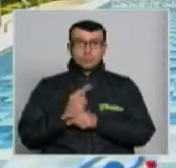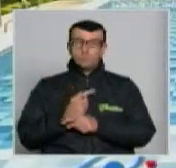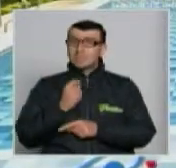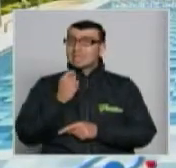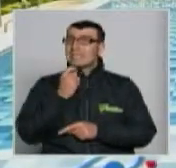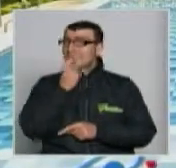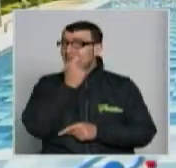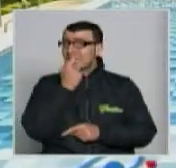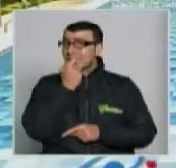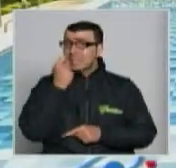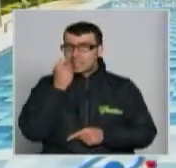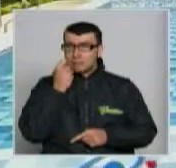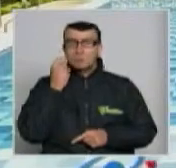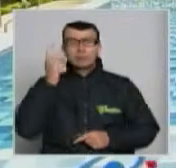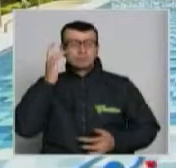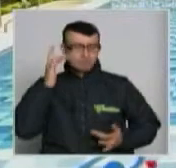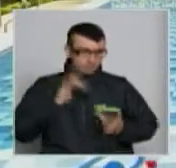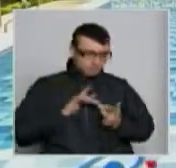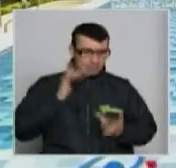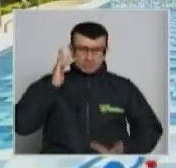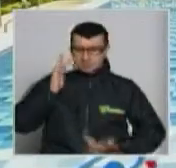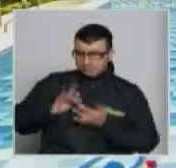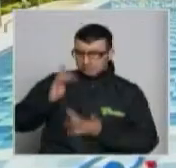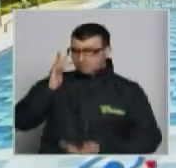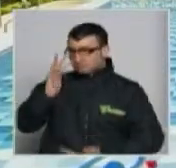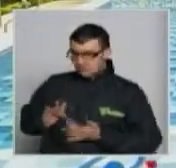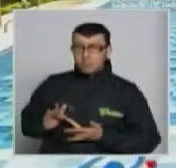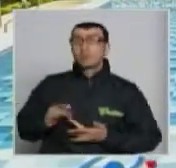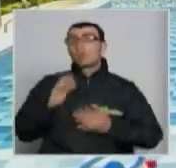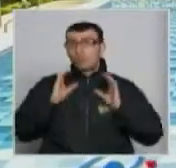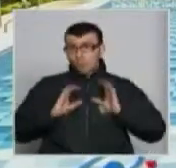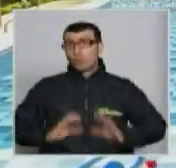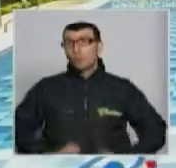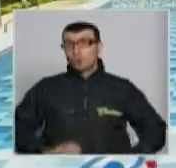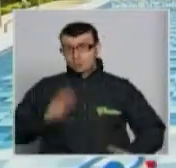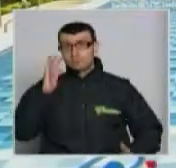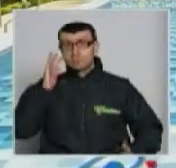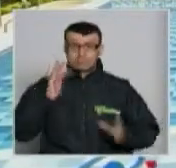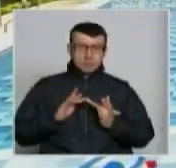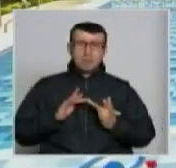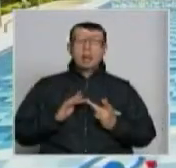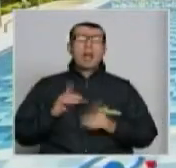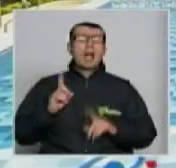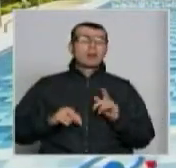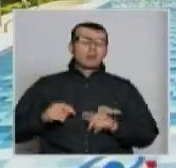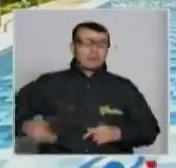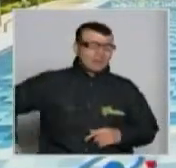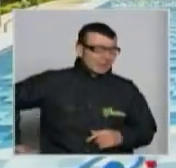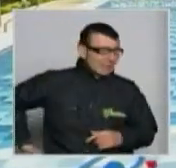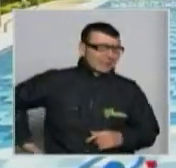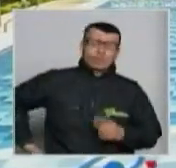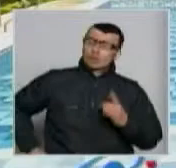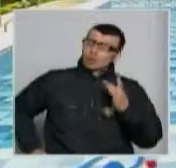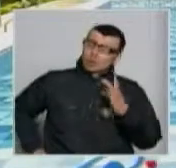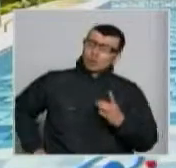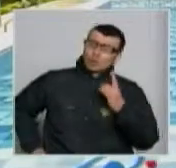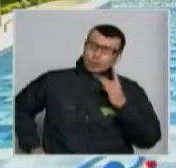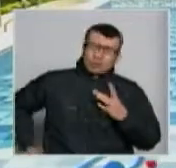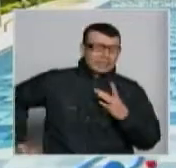dentadura relacionada con el resto del cuerpo. Nos llegan pacientes con dolores cervicales que los han